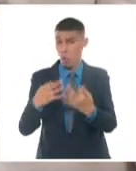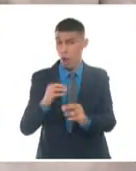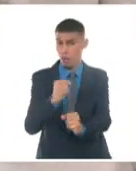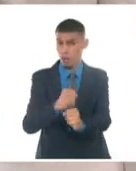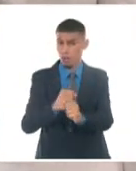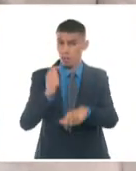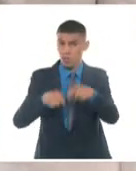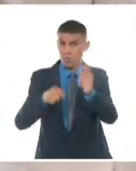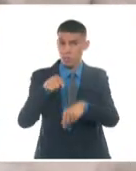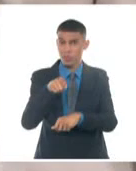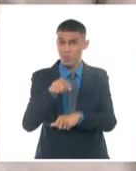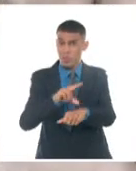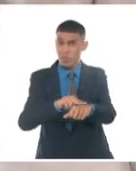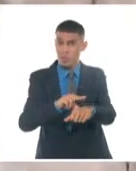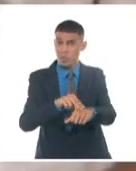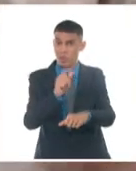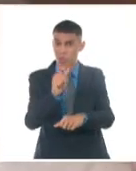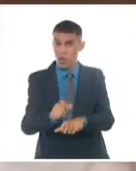enfermo.